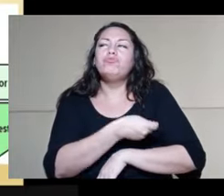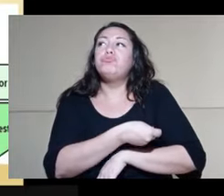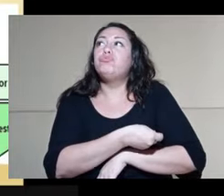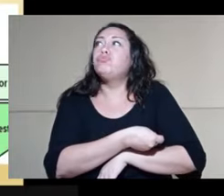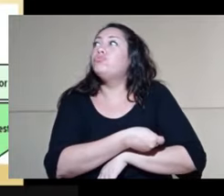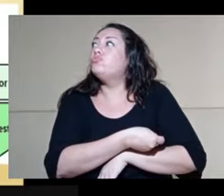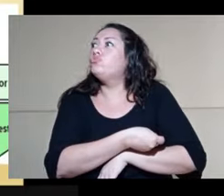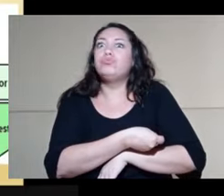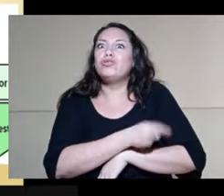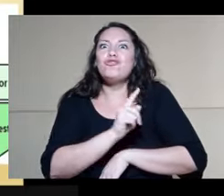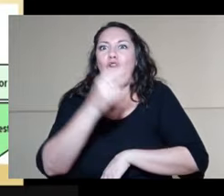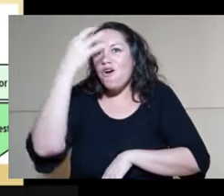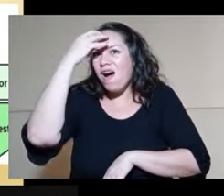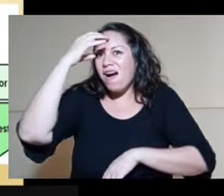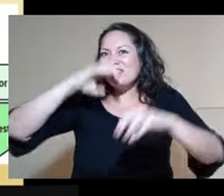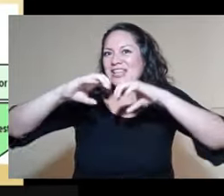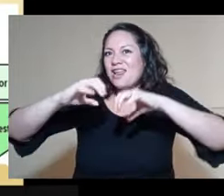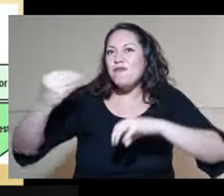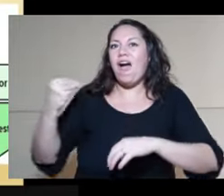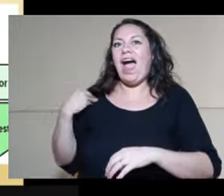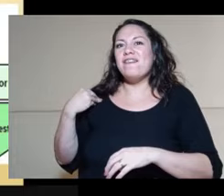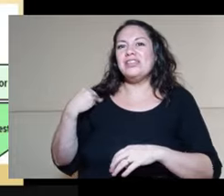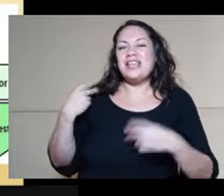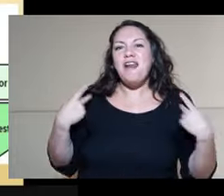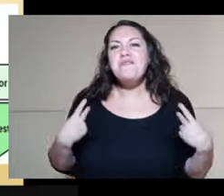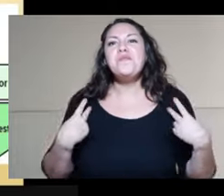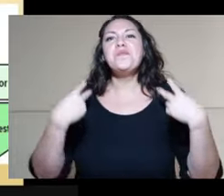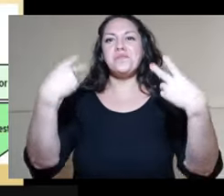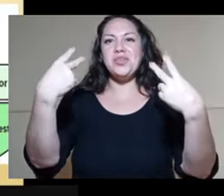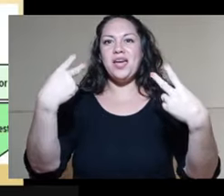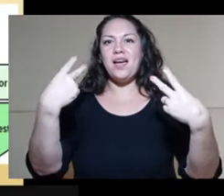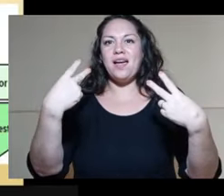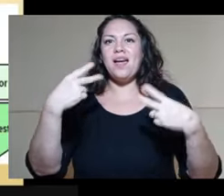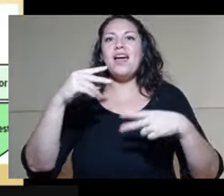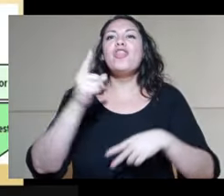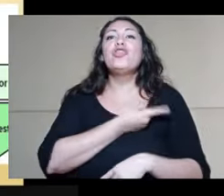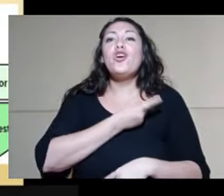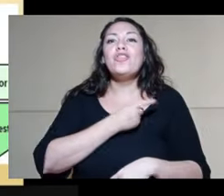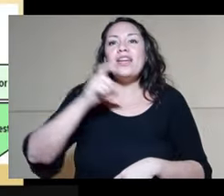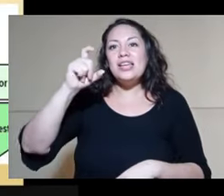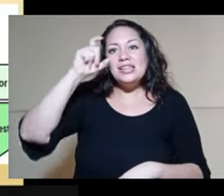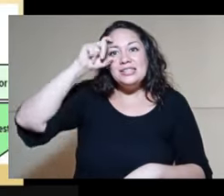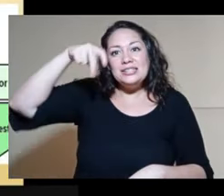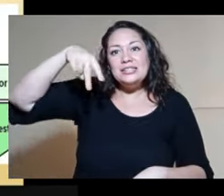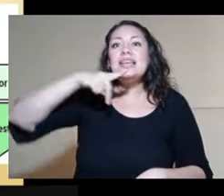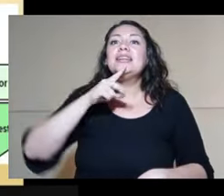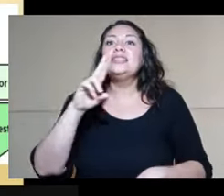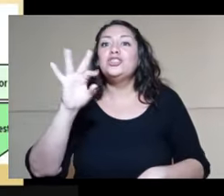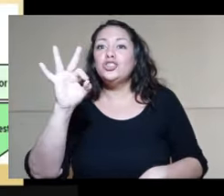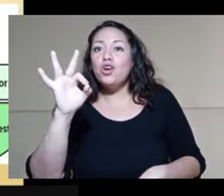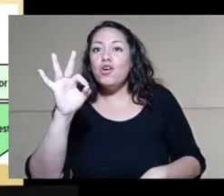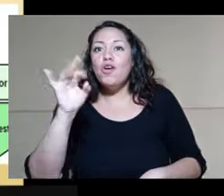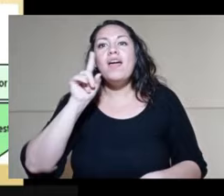con el cigarrillo. Entonces me tengo que enterar. Y para yo enterarme tengo que llegar la información al centro integrador, que el centro integrador, ¿cuál